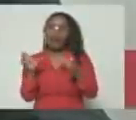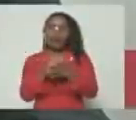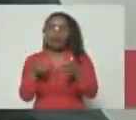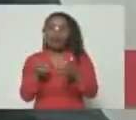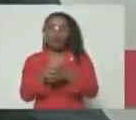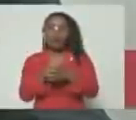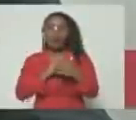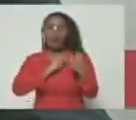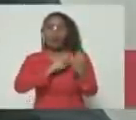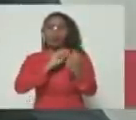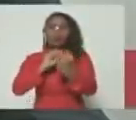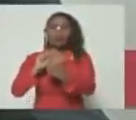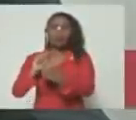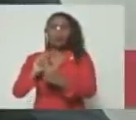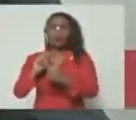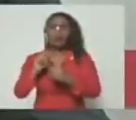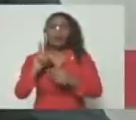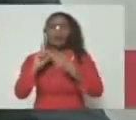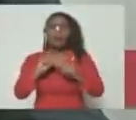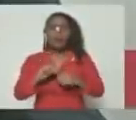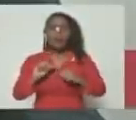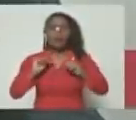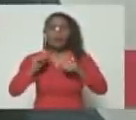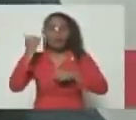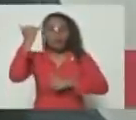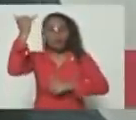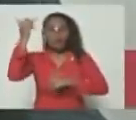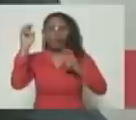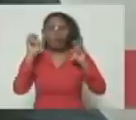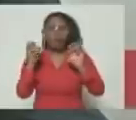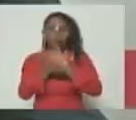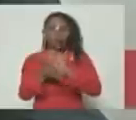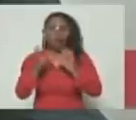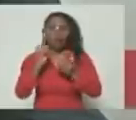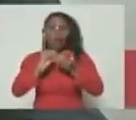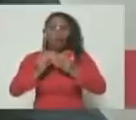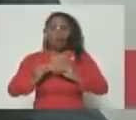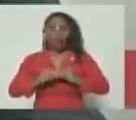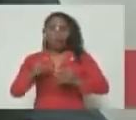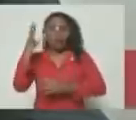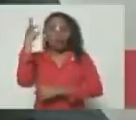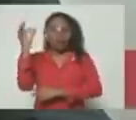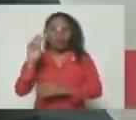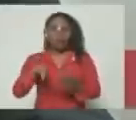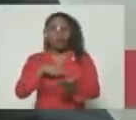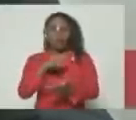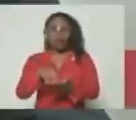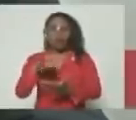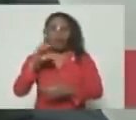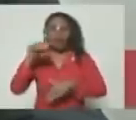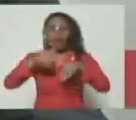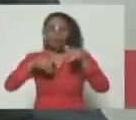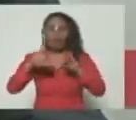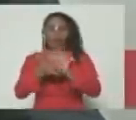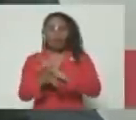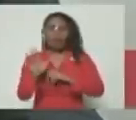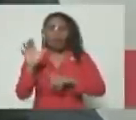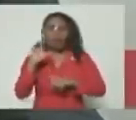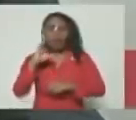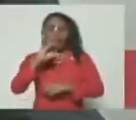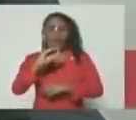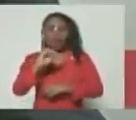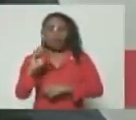del trabajo de esta comisión de diálogo, surgió también una propuesta para la conformación del Consejo Nacional Electoral, que fue electo por la Asamblea Nacional de